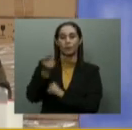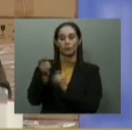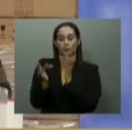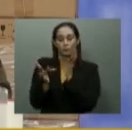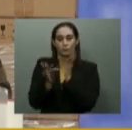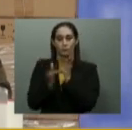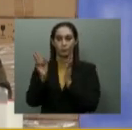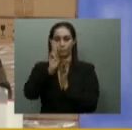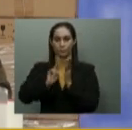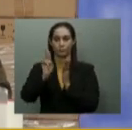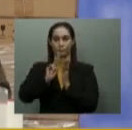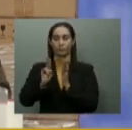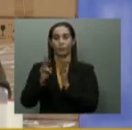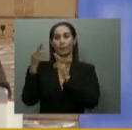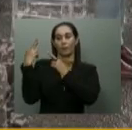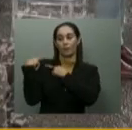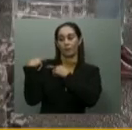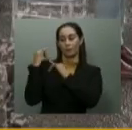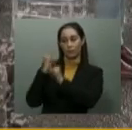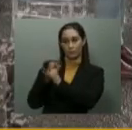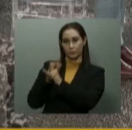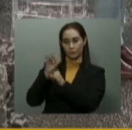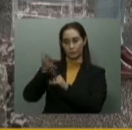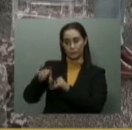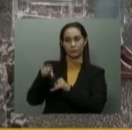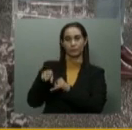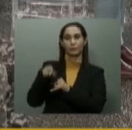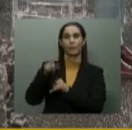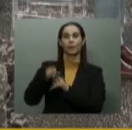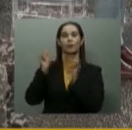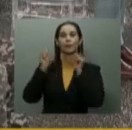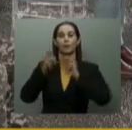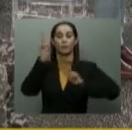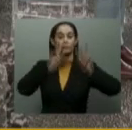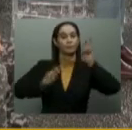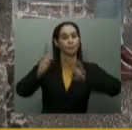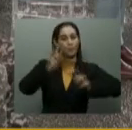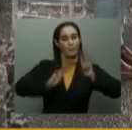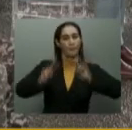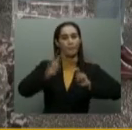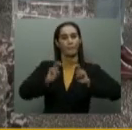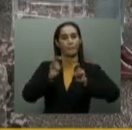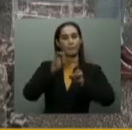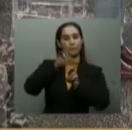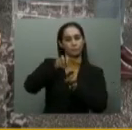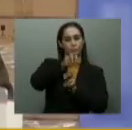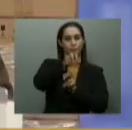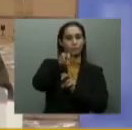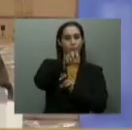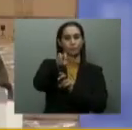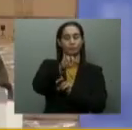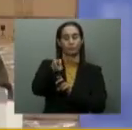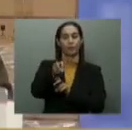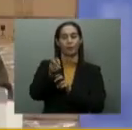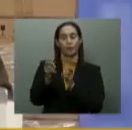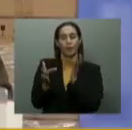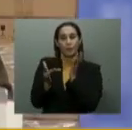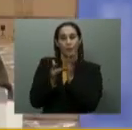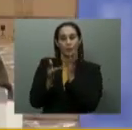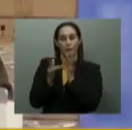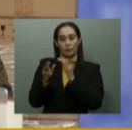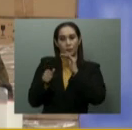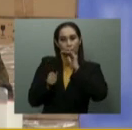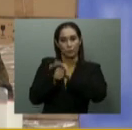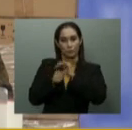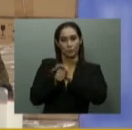para que aprendan a intervenir con una persona saben por qué porque los vídeos que nosotros hemos puesto aquí durante todos estos estos últimos